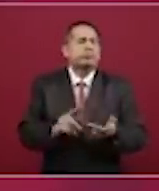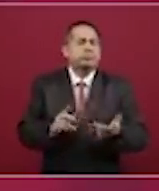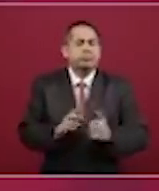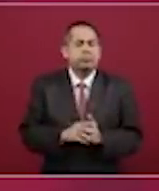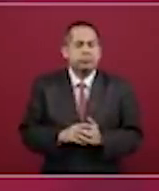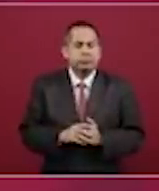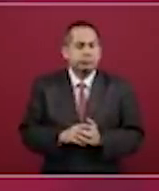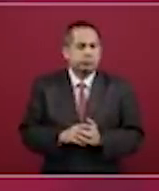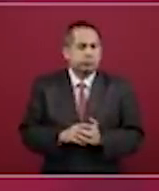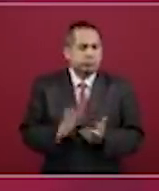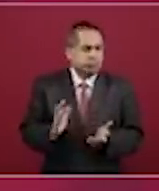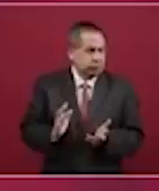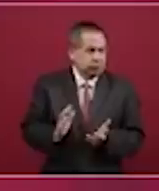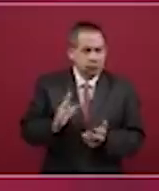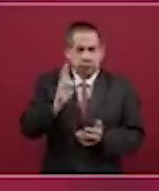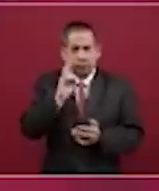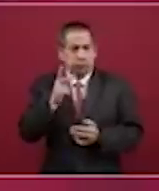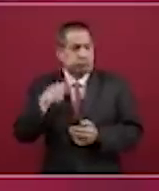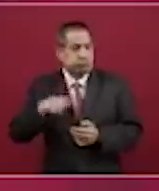para